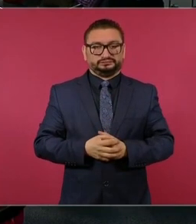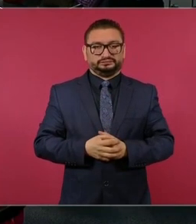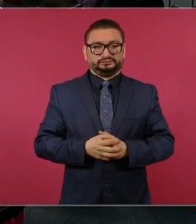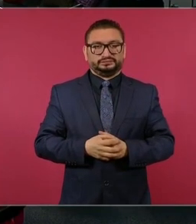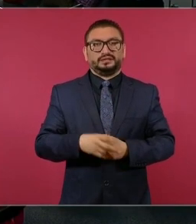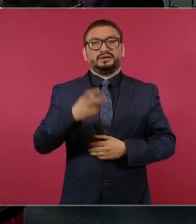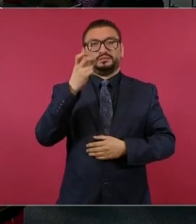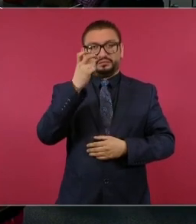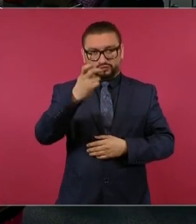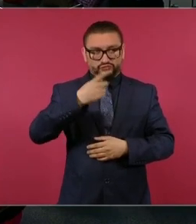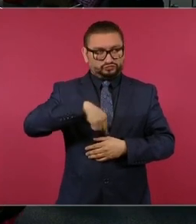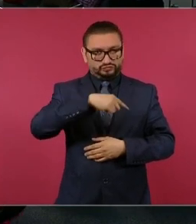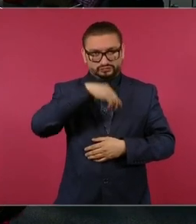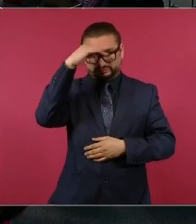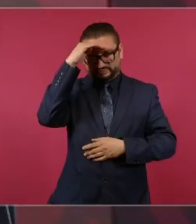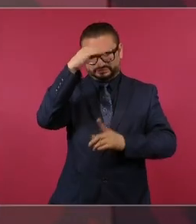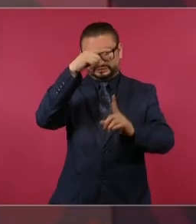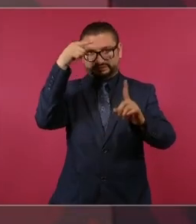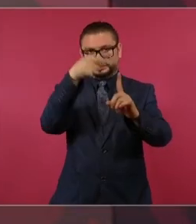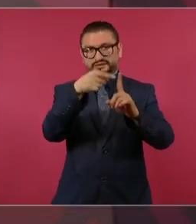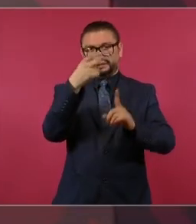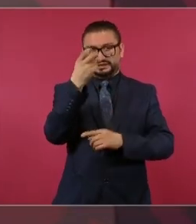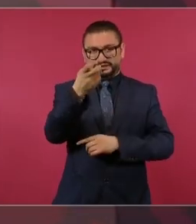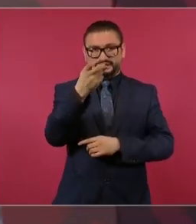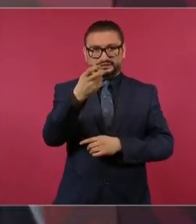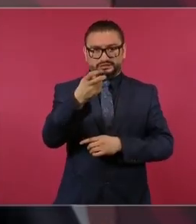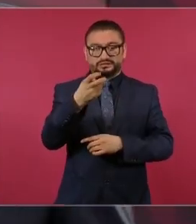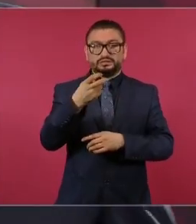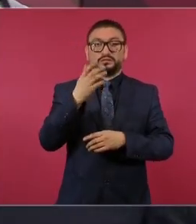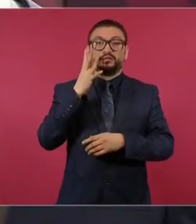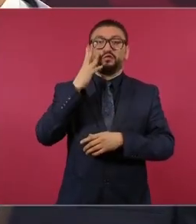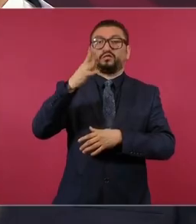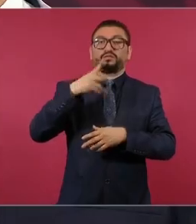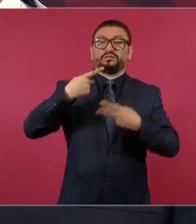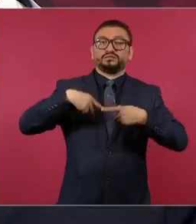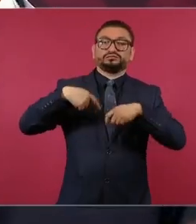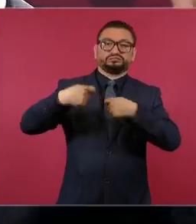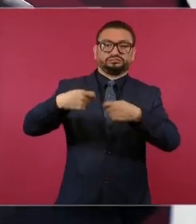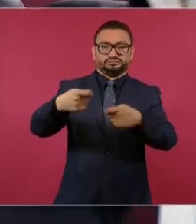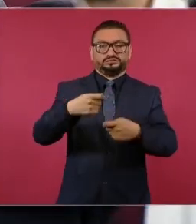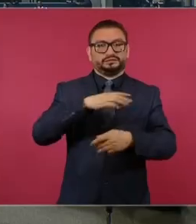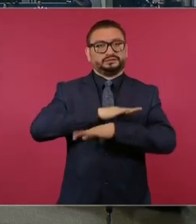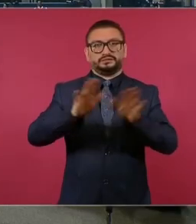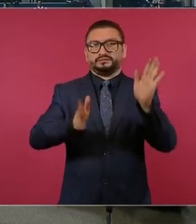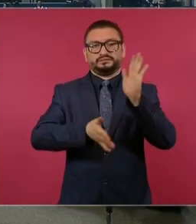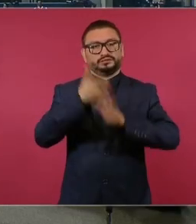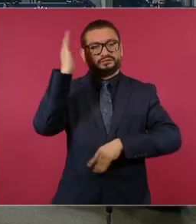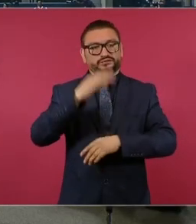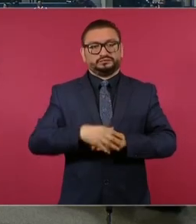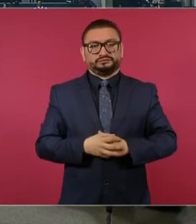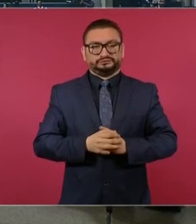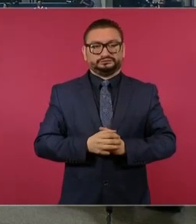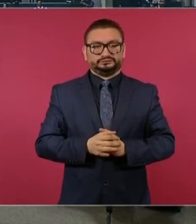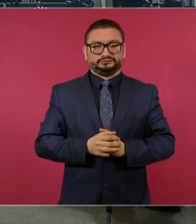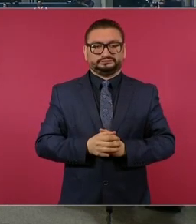Hacia allá tenemos que ir pensando en las nuevas generaciones. Vámonos.